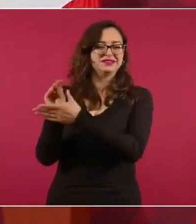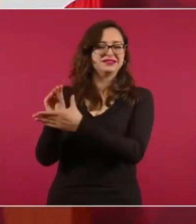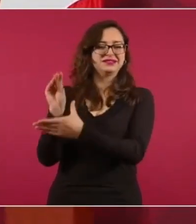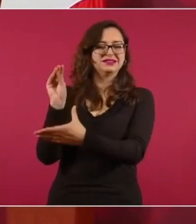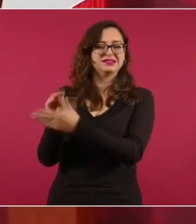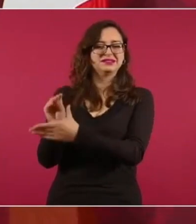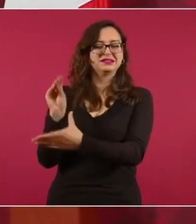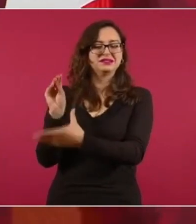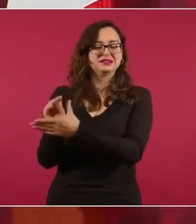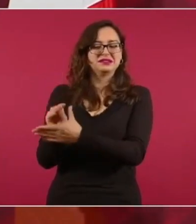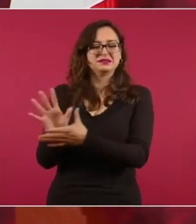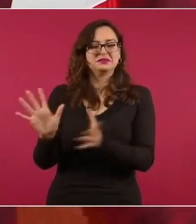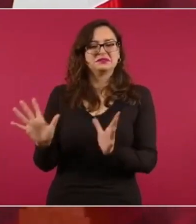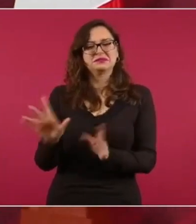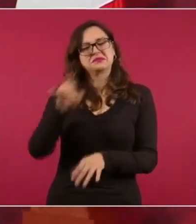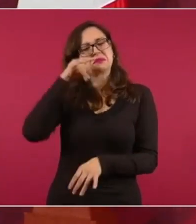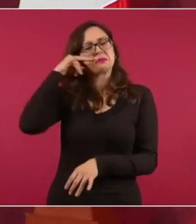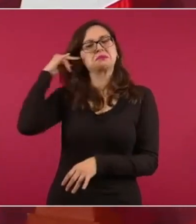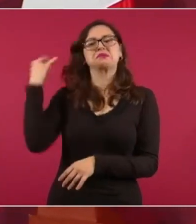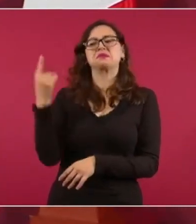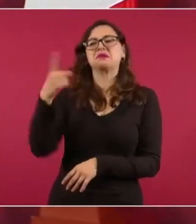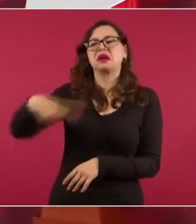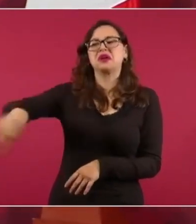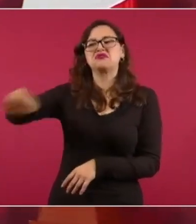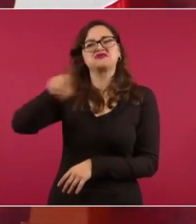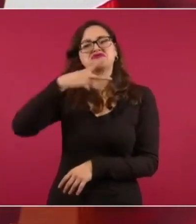no está preparado